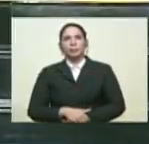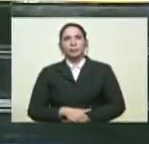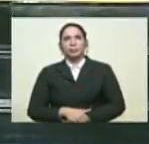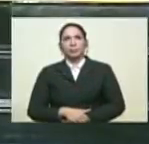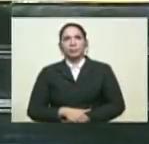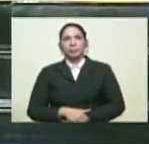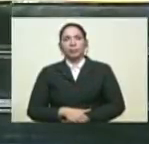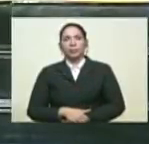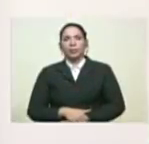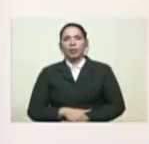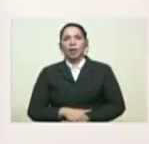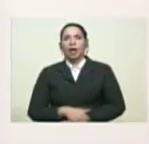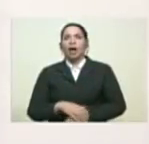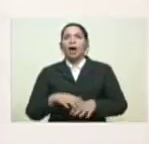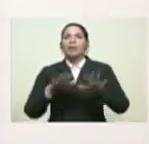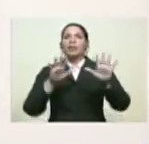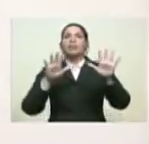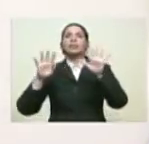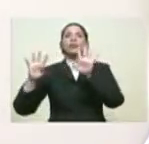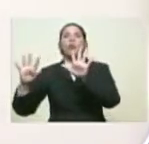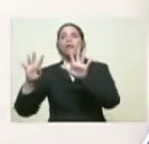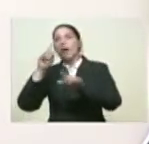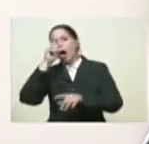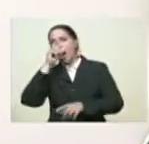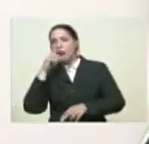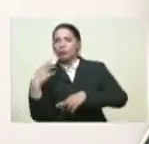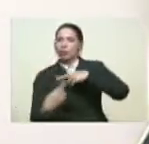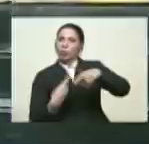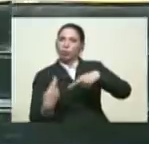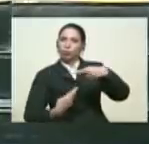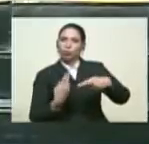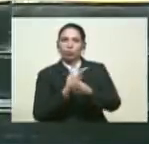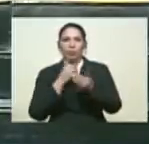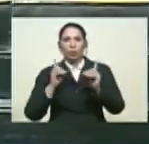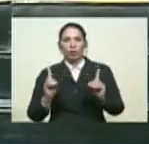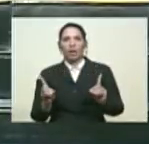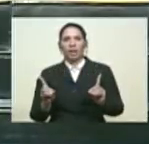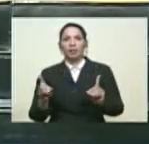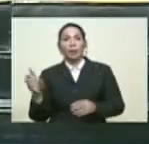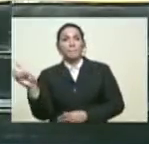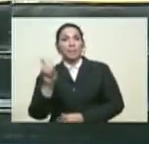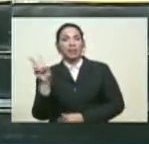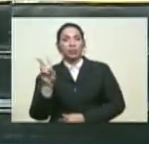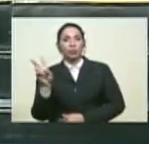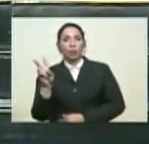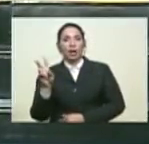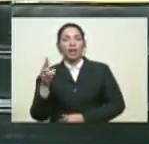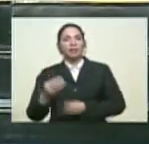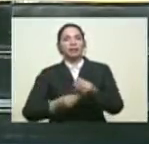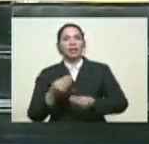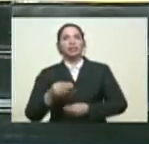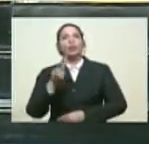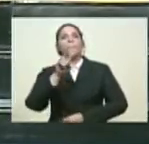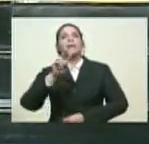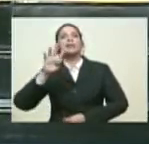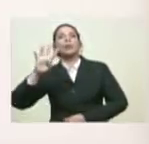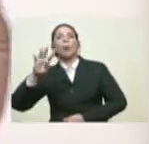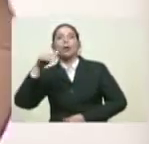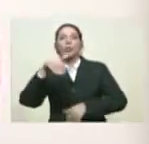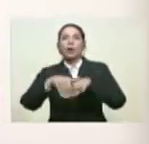en 19 años de revolución democrática, en Venezuela se han hecho 24 elecciones,